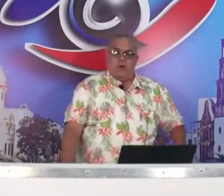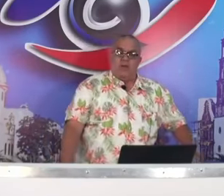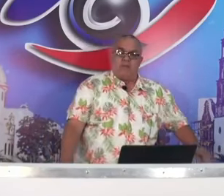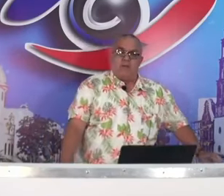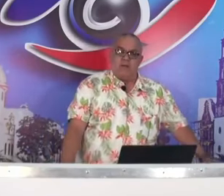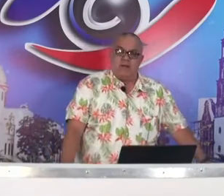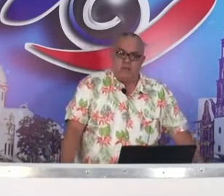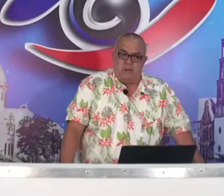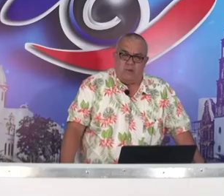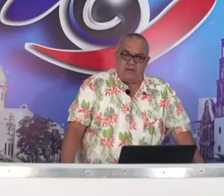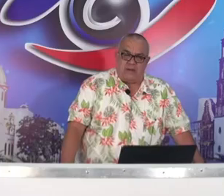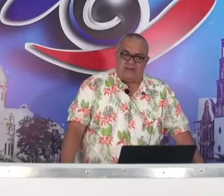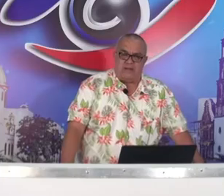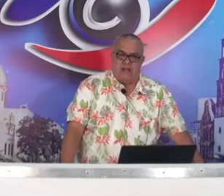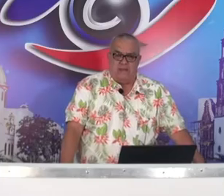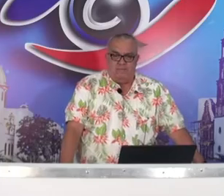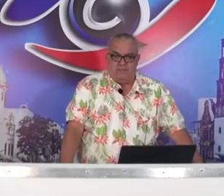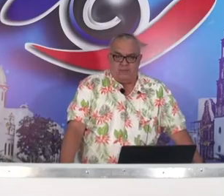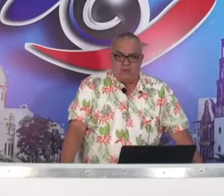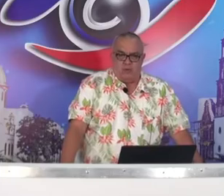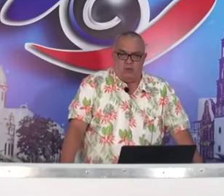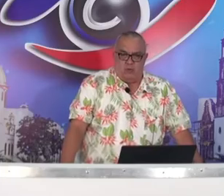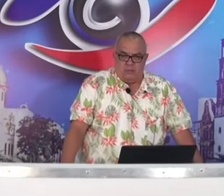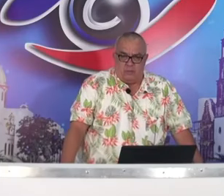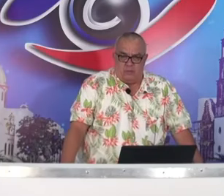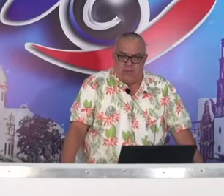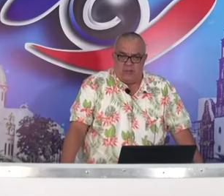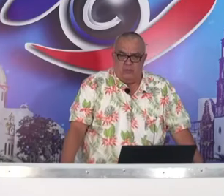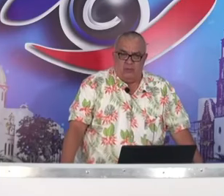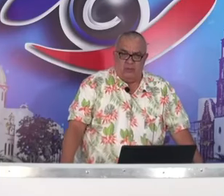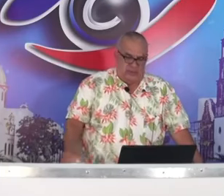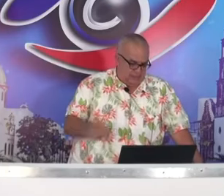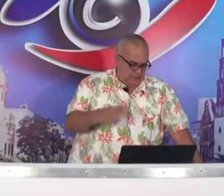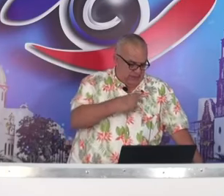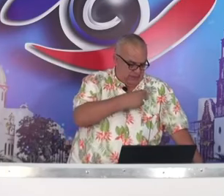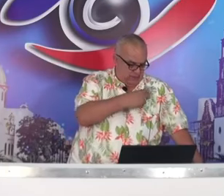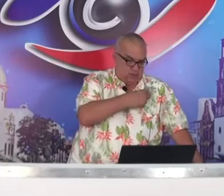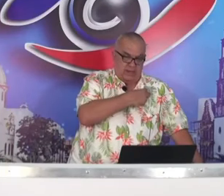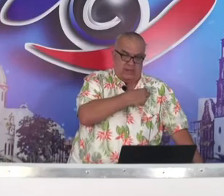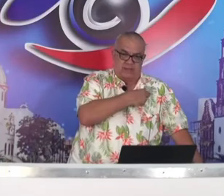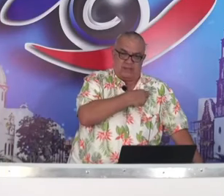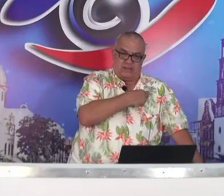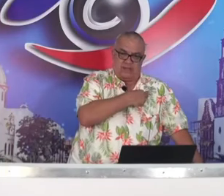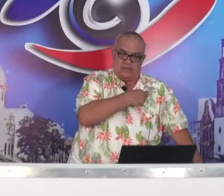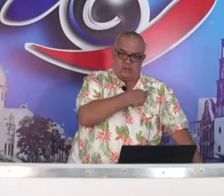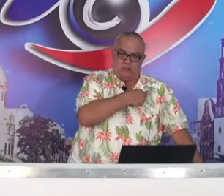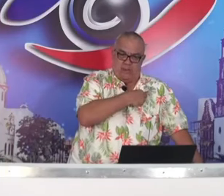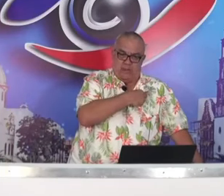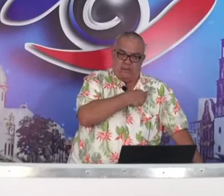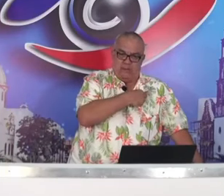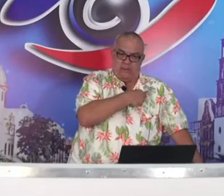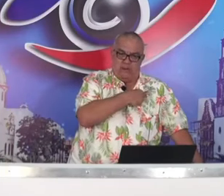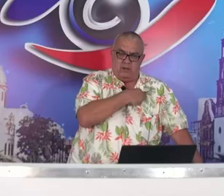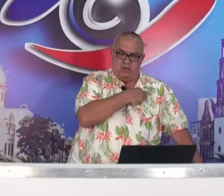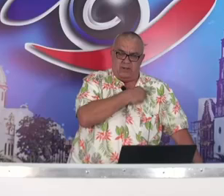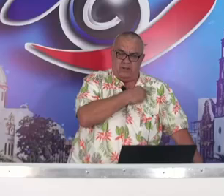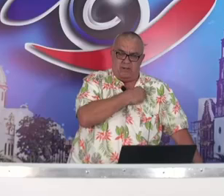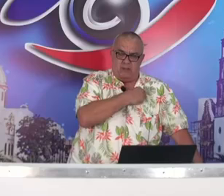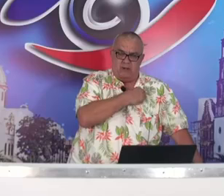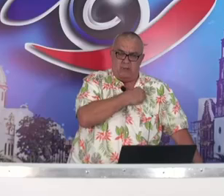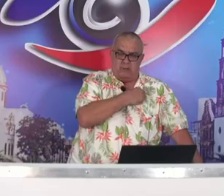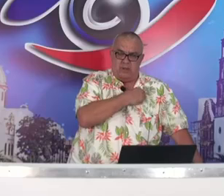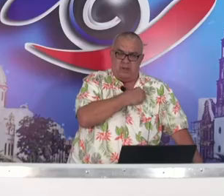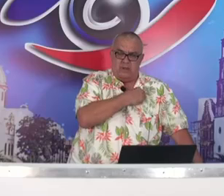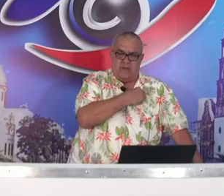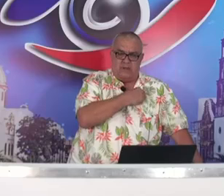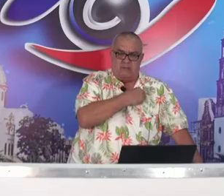Cuando Jorge Romero iba a tomar protesta como diputado, que les ponen, les asignan su PIN, al momento que te